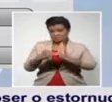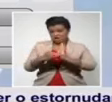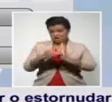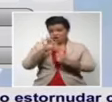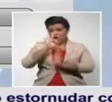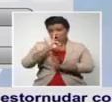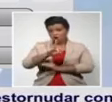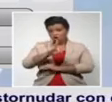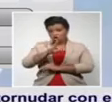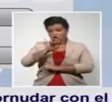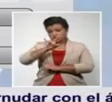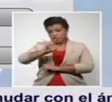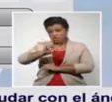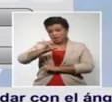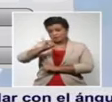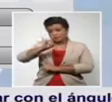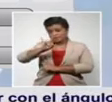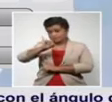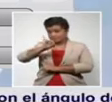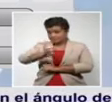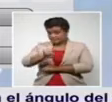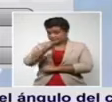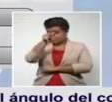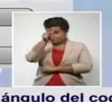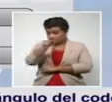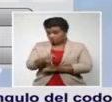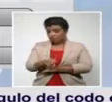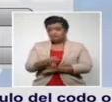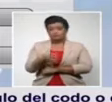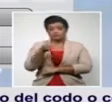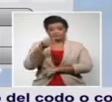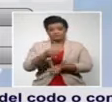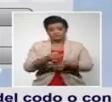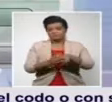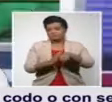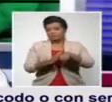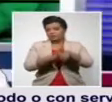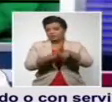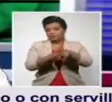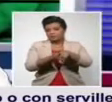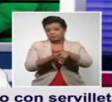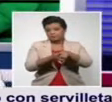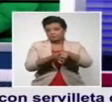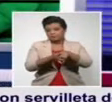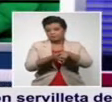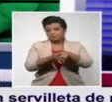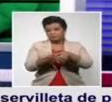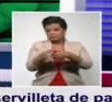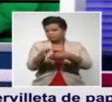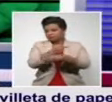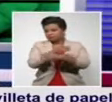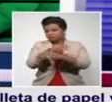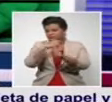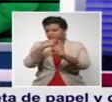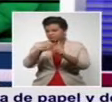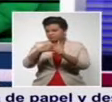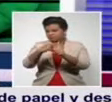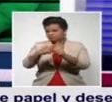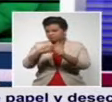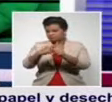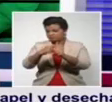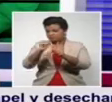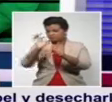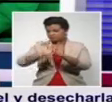46.896 personas con la COVID-19. Eso da una positividad de